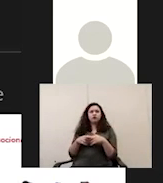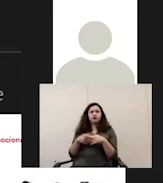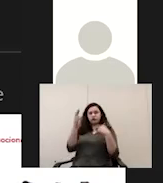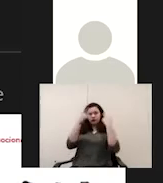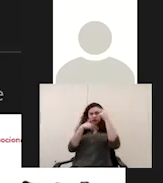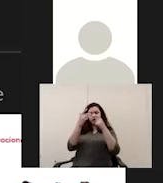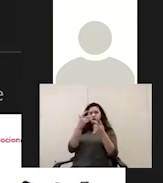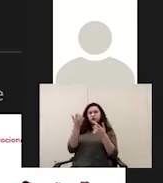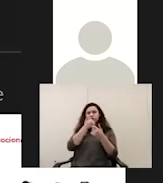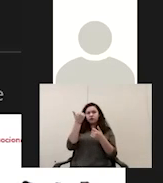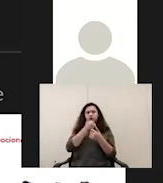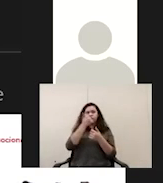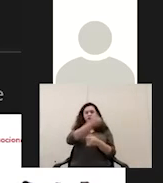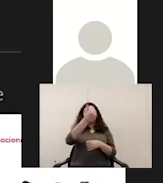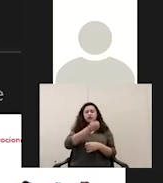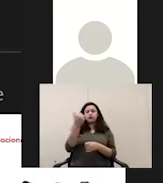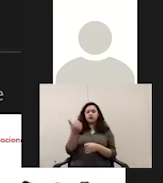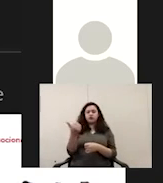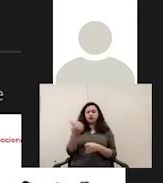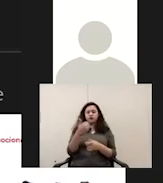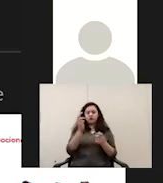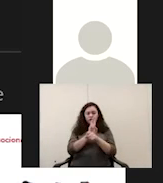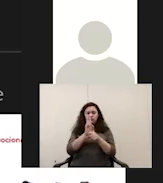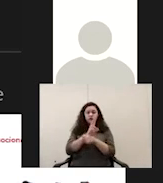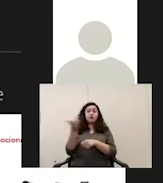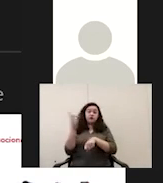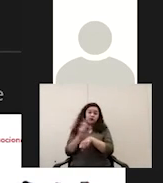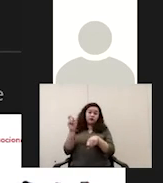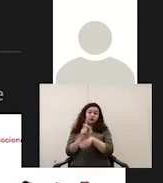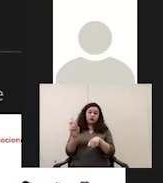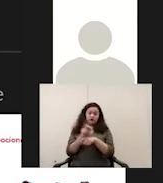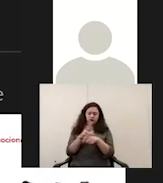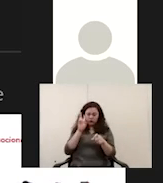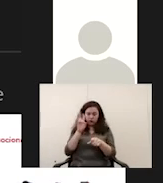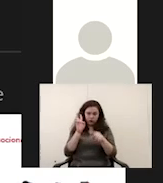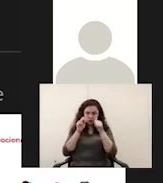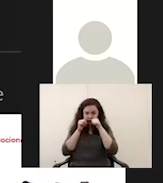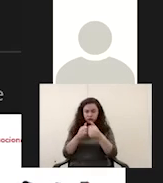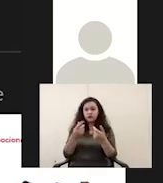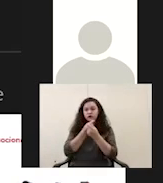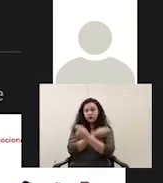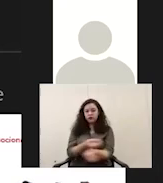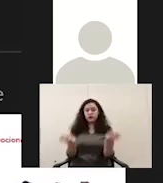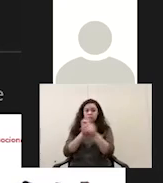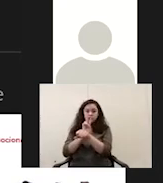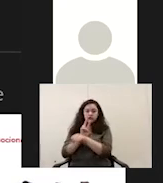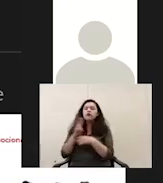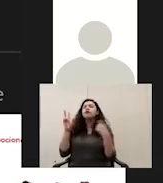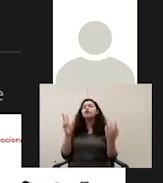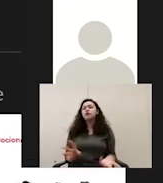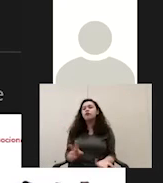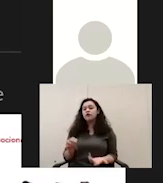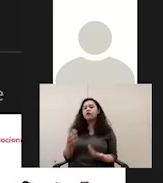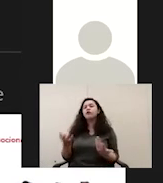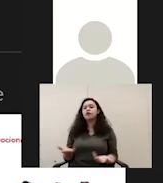alumno. Este monitoreo no es que todos los días estén así al pendiente del estado de salud del niño. Esto lo pueden